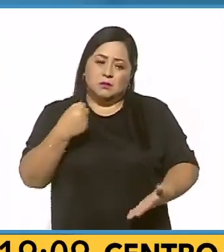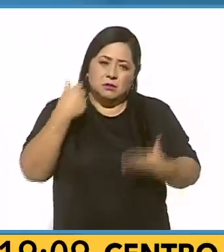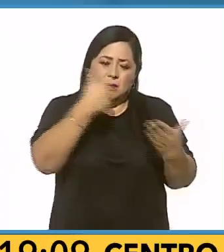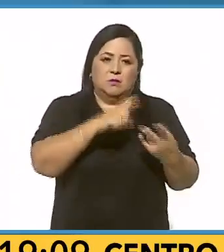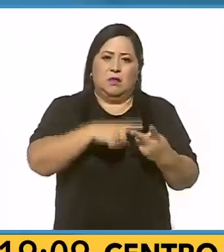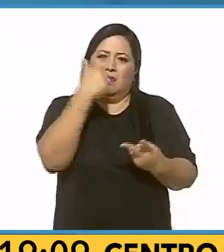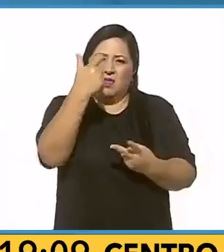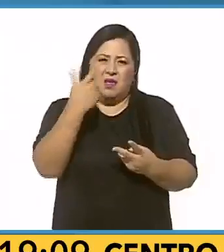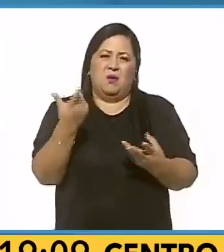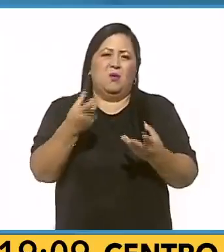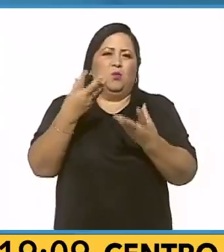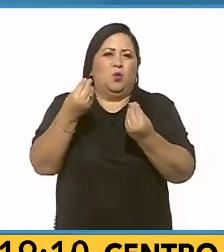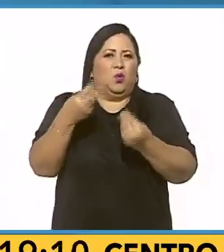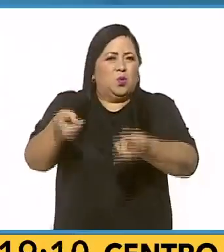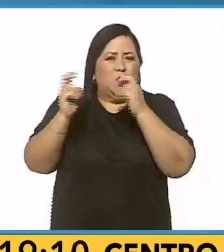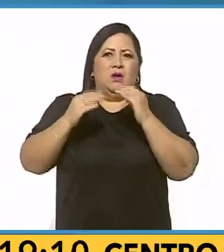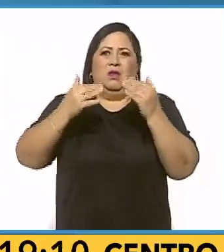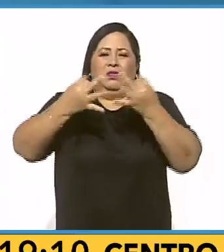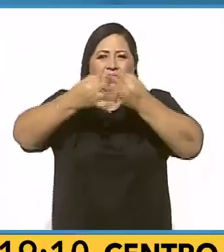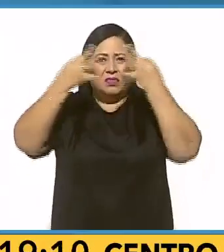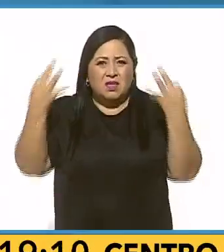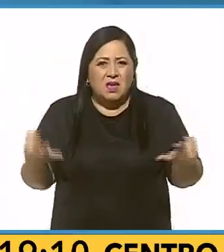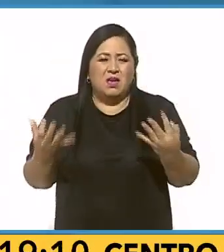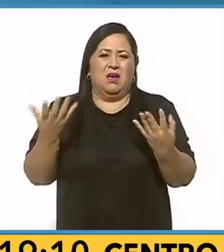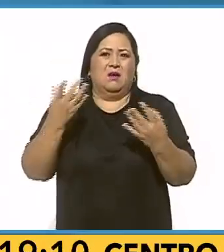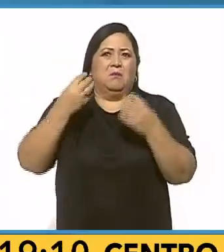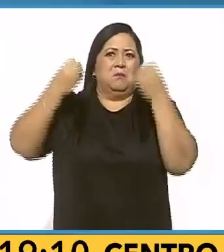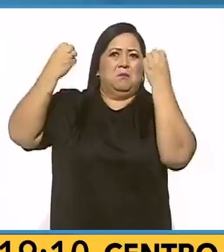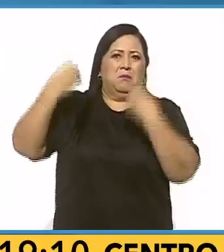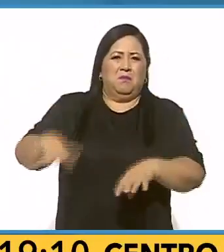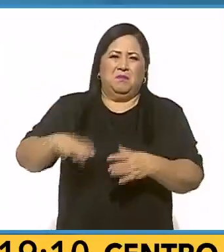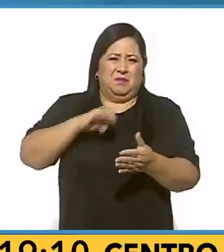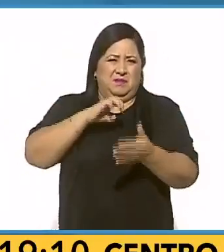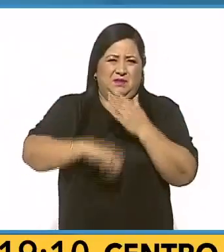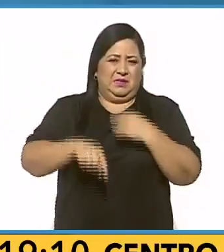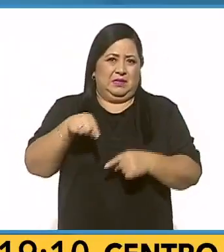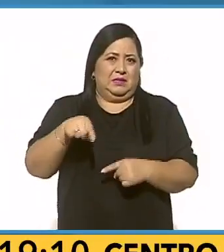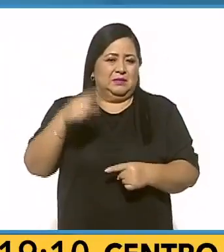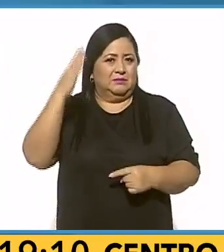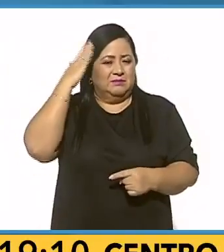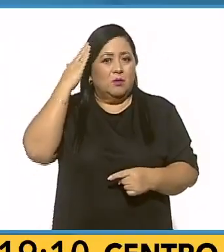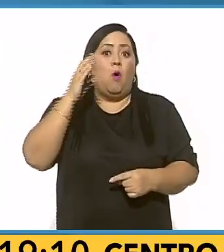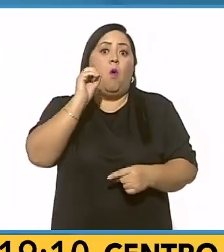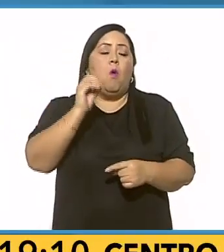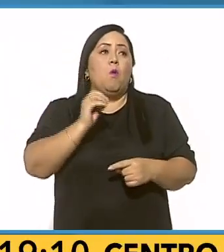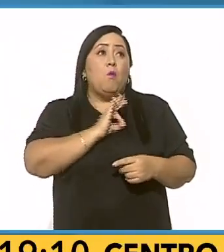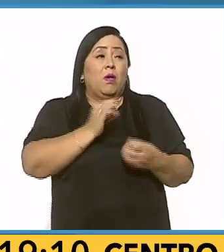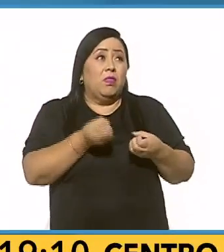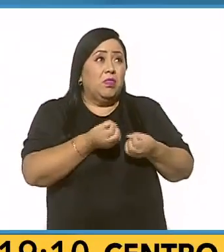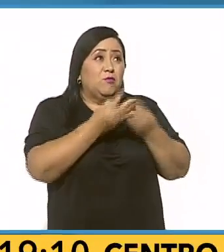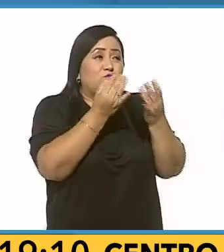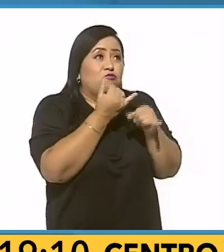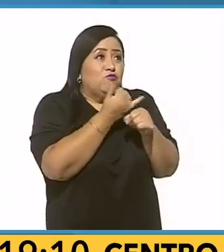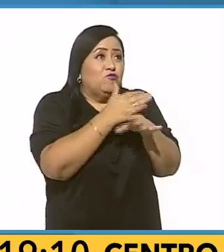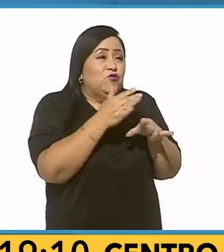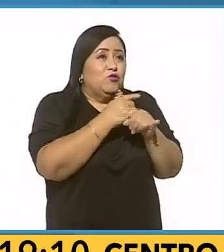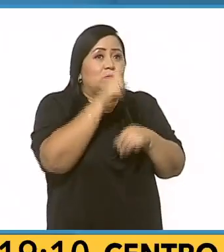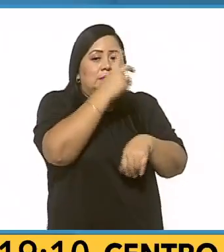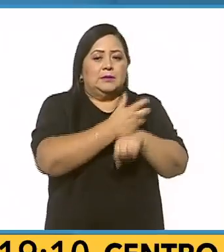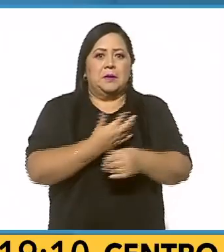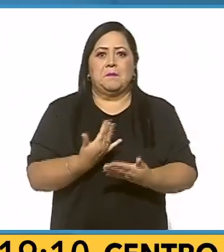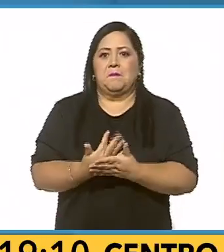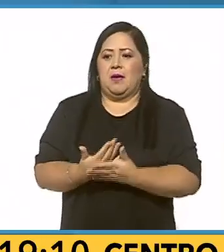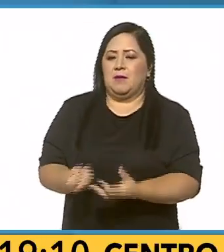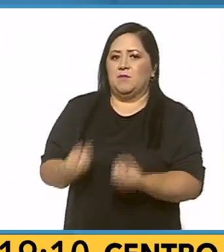de dinero, de propiedades y lo que muchas veces es la joya de la corona, pues de información que ayude a los Estados